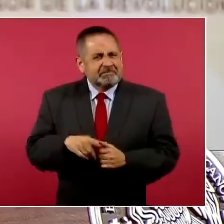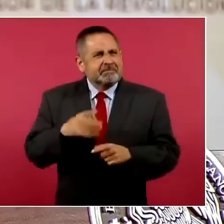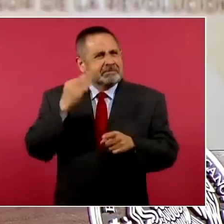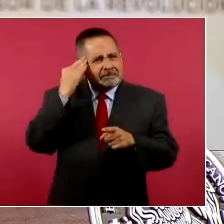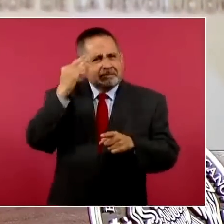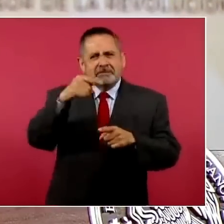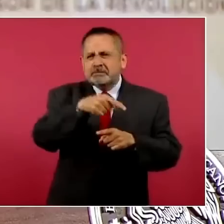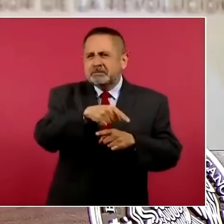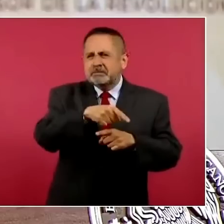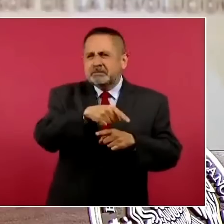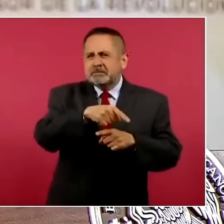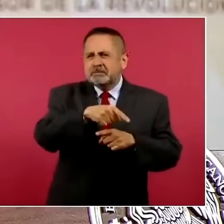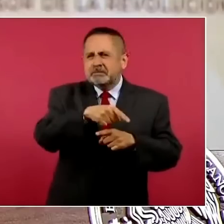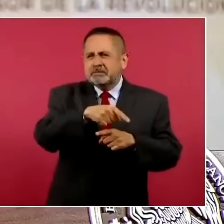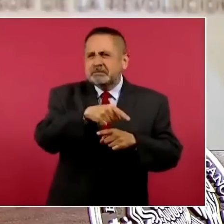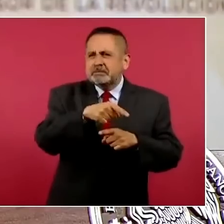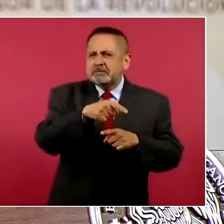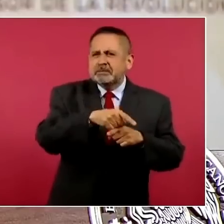la guerra.